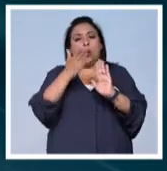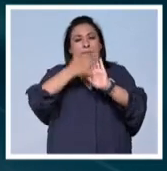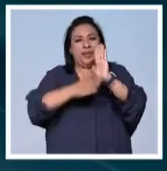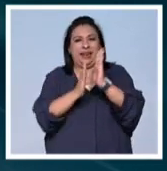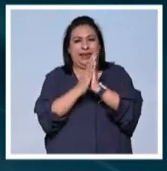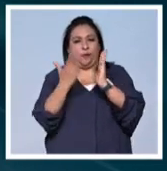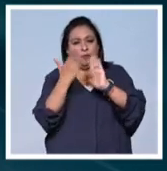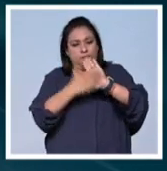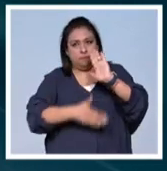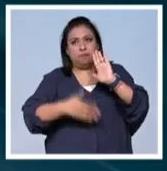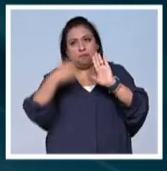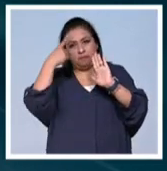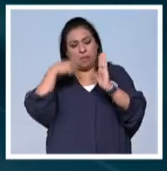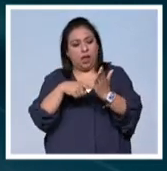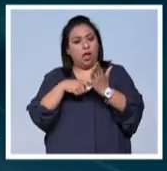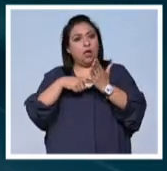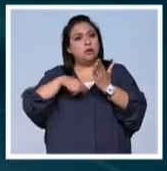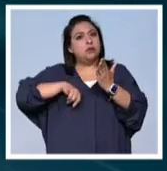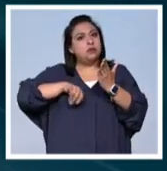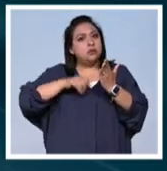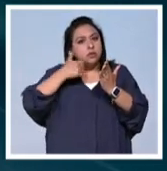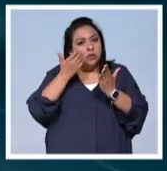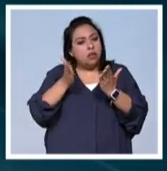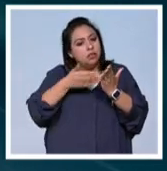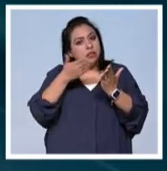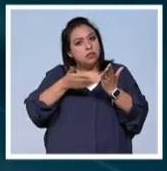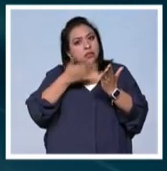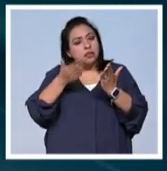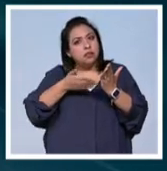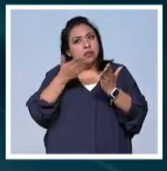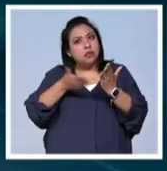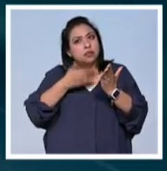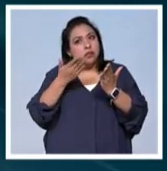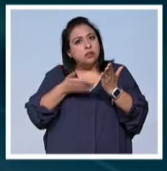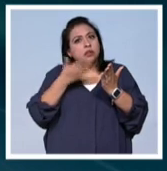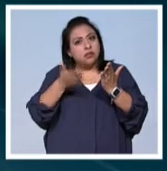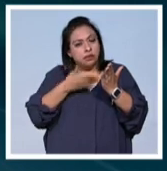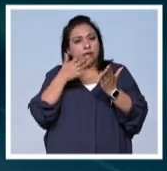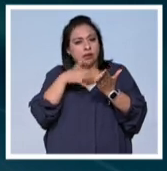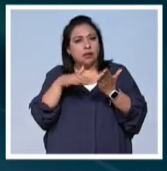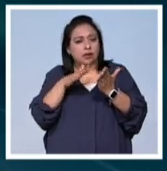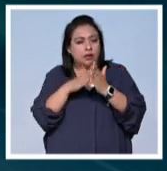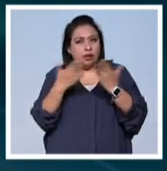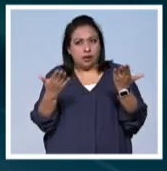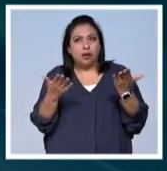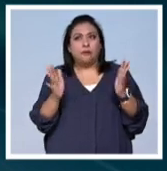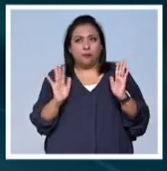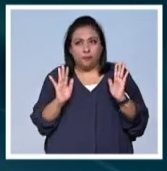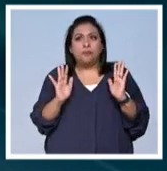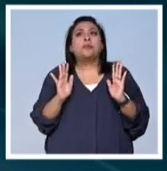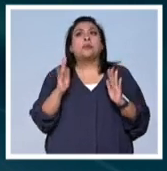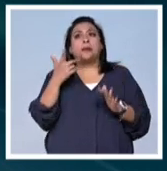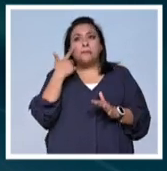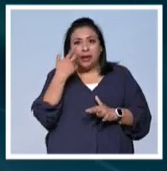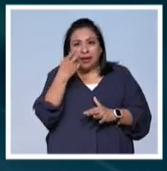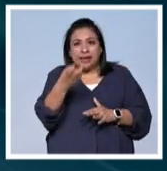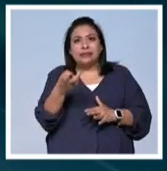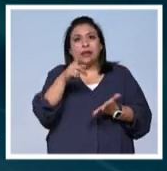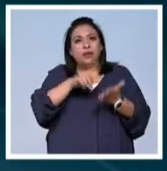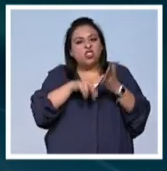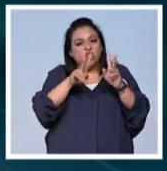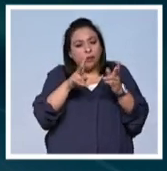Bueno pues a que te produzca como un interés para parar el libro y encontrarte con este